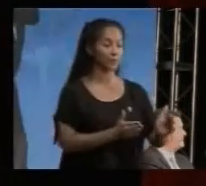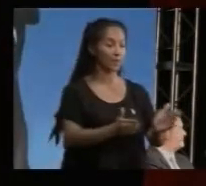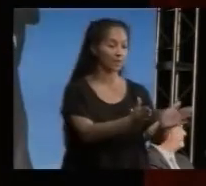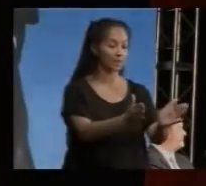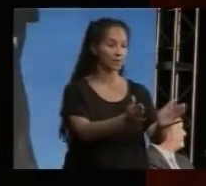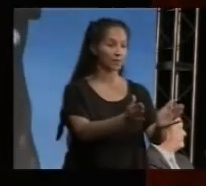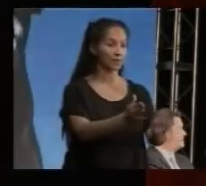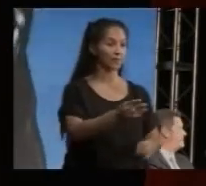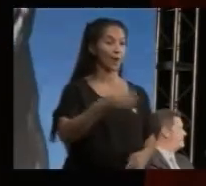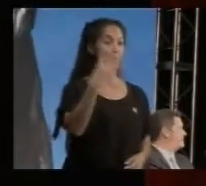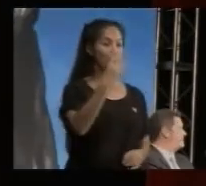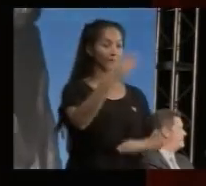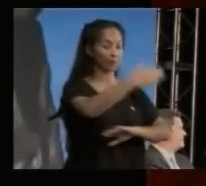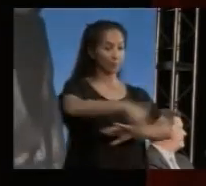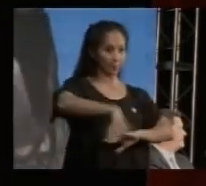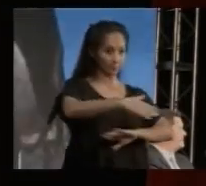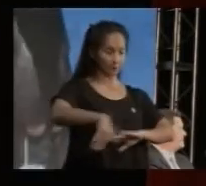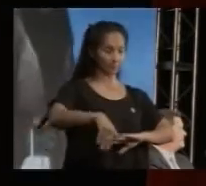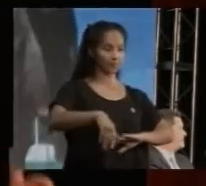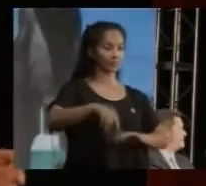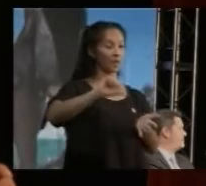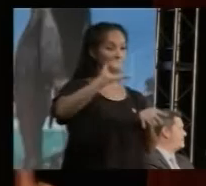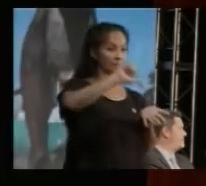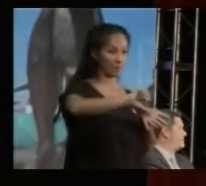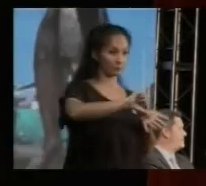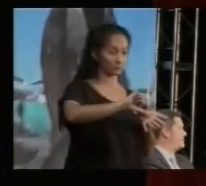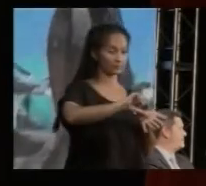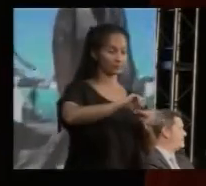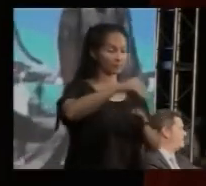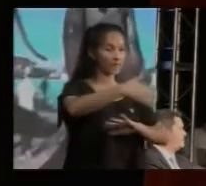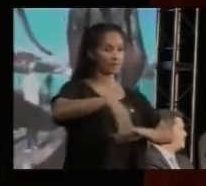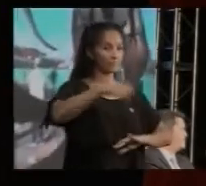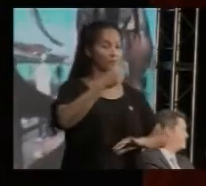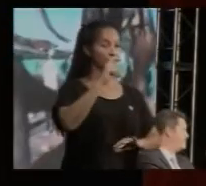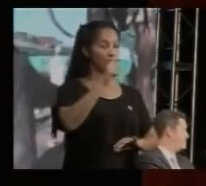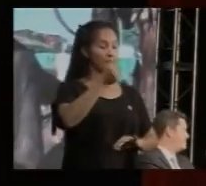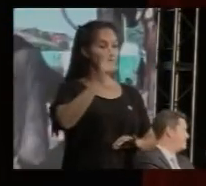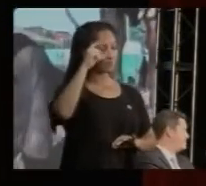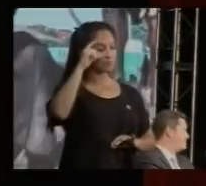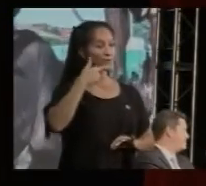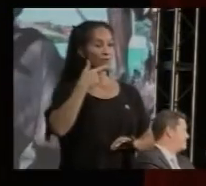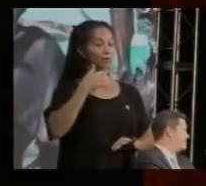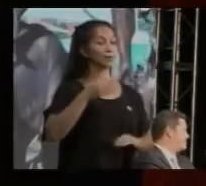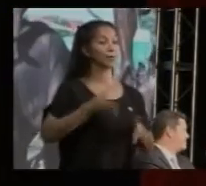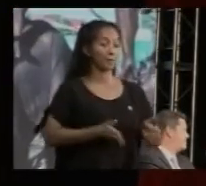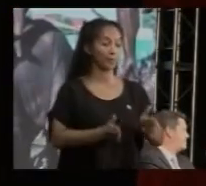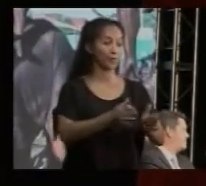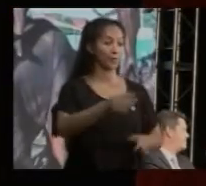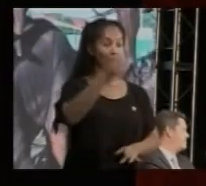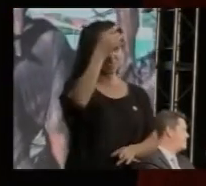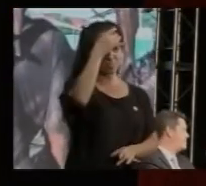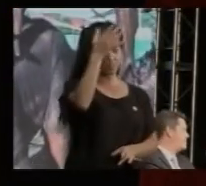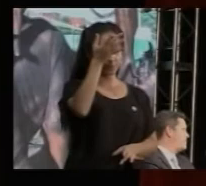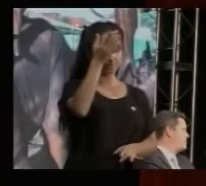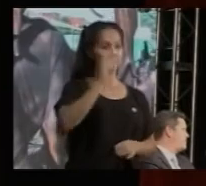que unirán las cuatro rutas que ingresan a la ciudad, de la intersección del acceso norte con la ruta 12, pasando